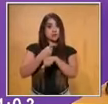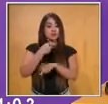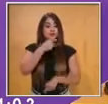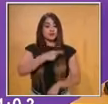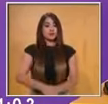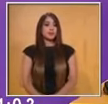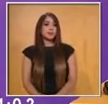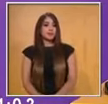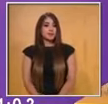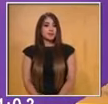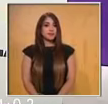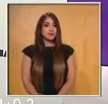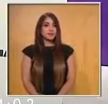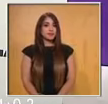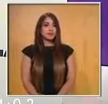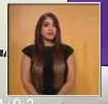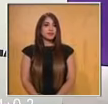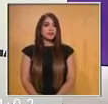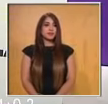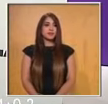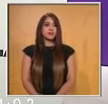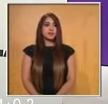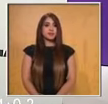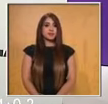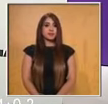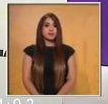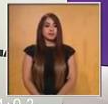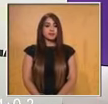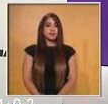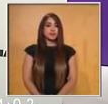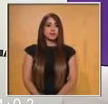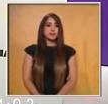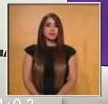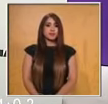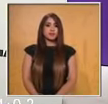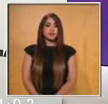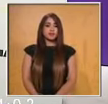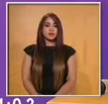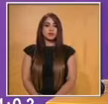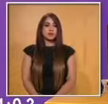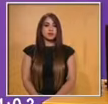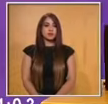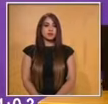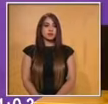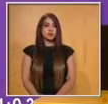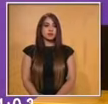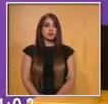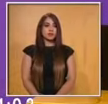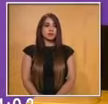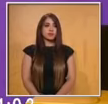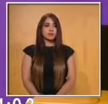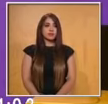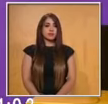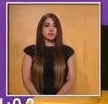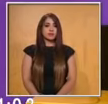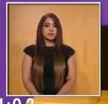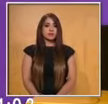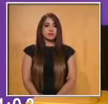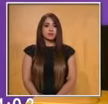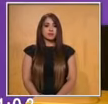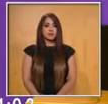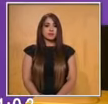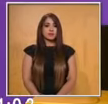arriba, a un lado, giro y brinco. Una última vez, es arriba, a un lado,